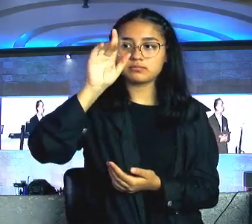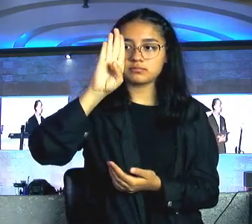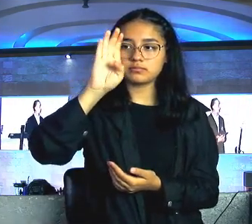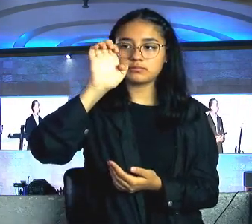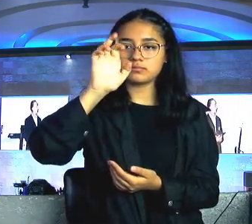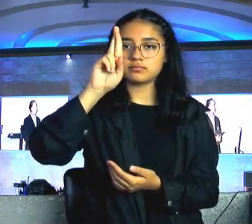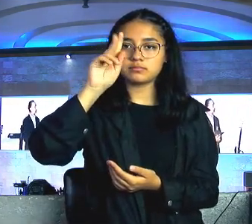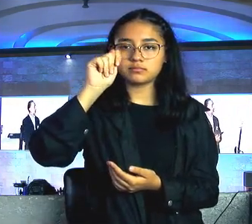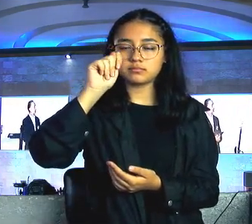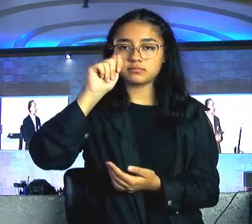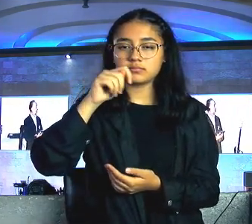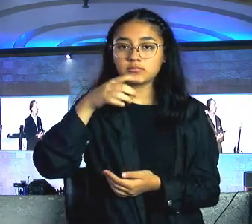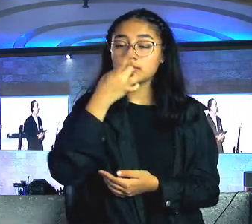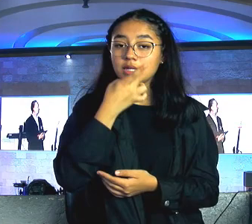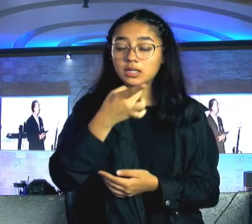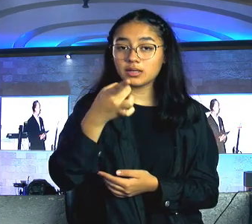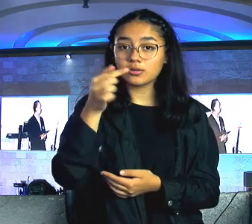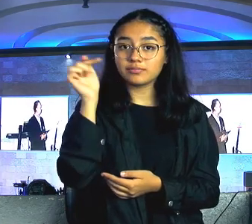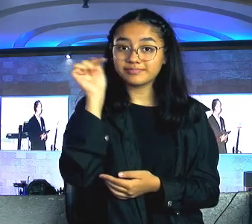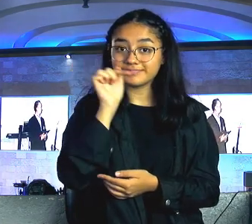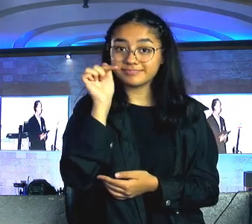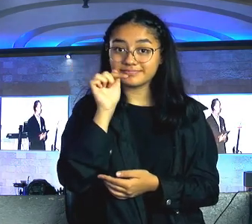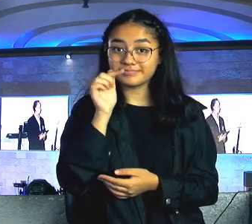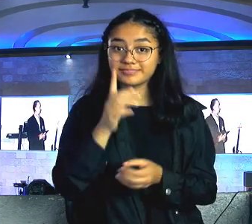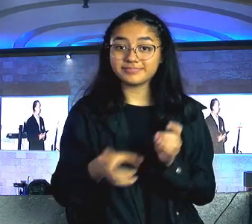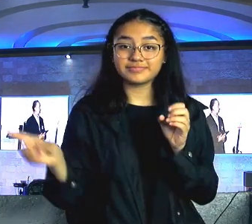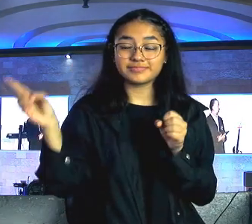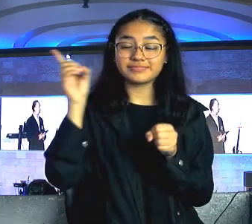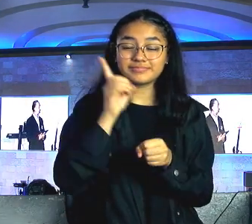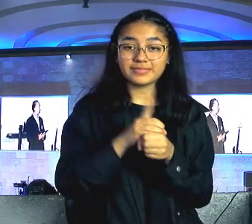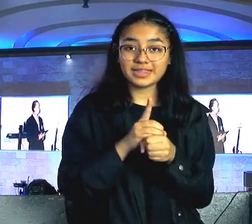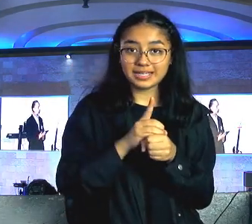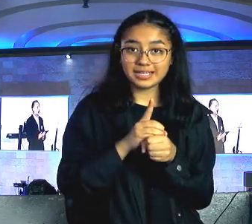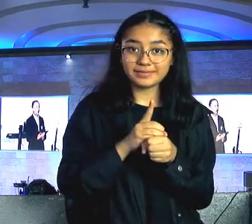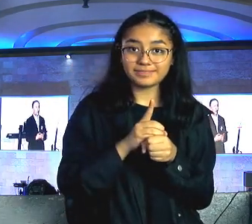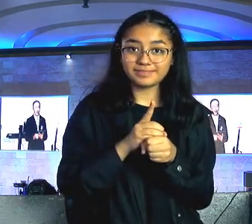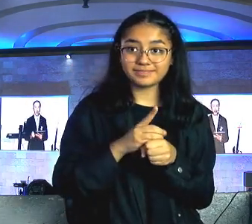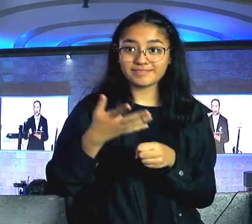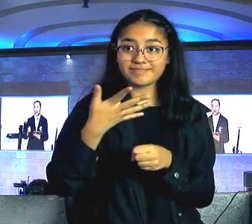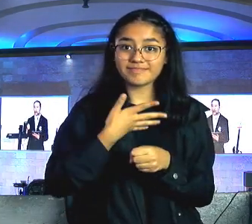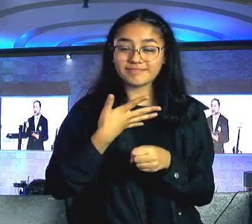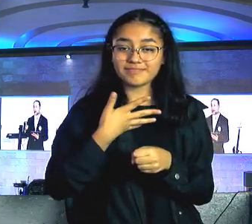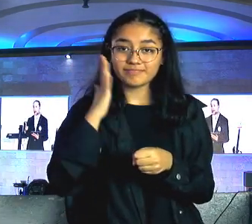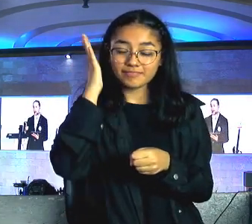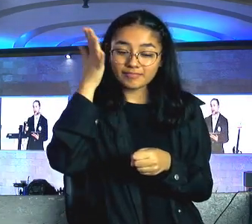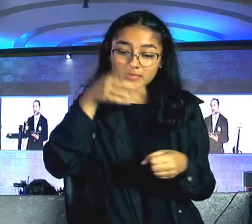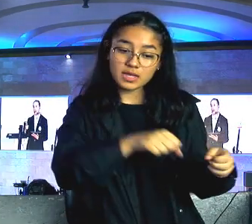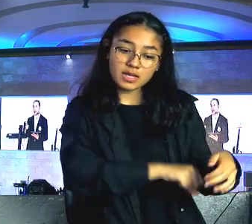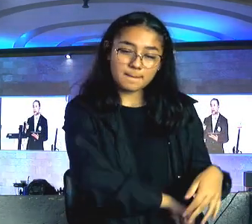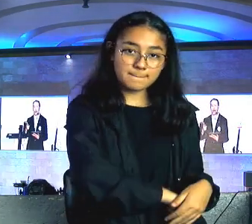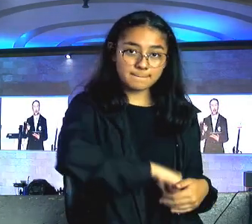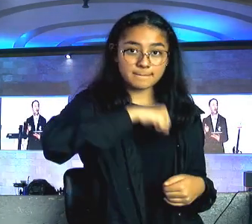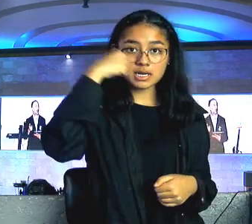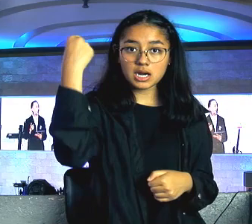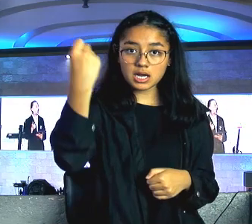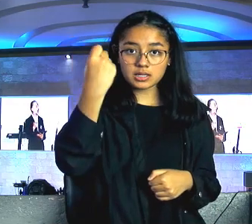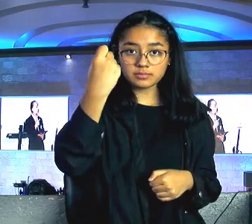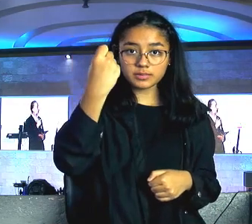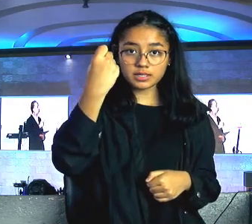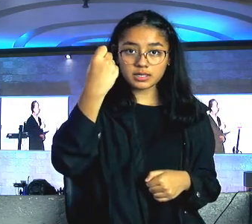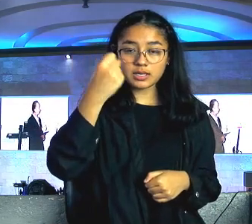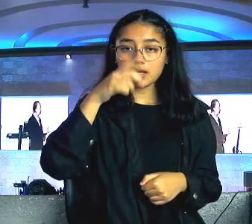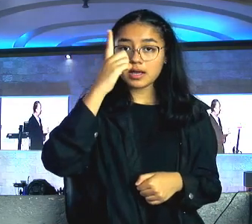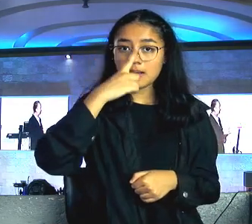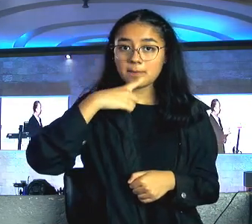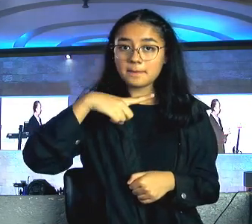un día: llegará el día en que tendremos que desenvainar la espada para defender que el pasto